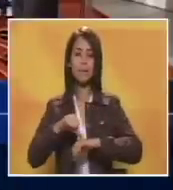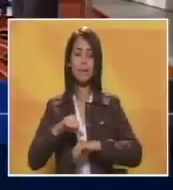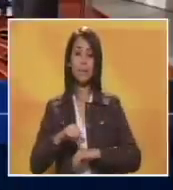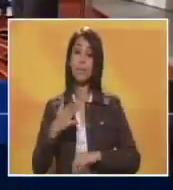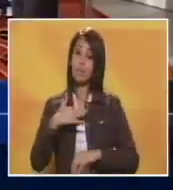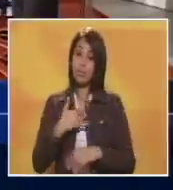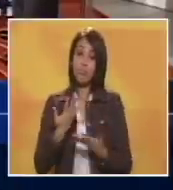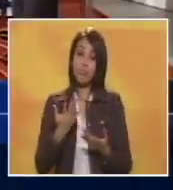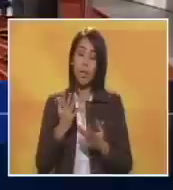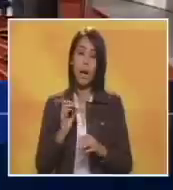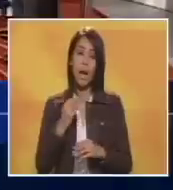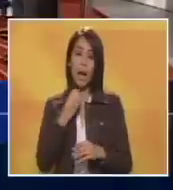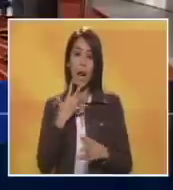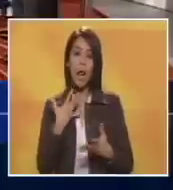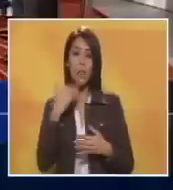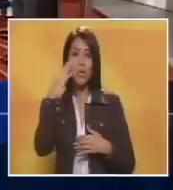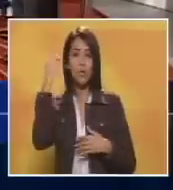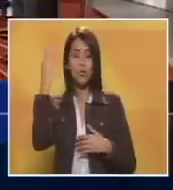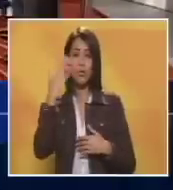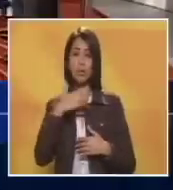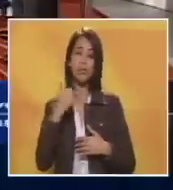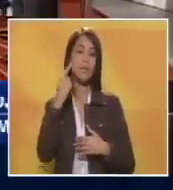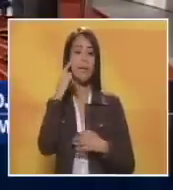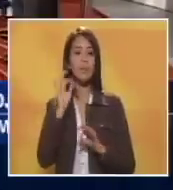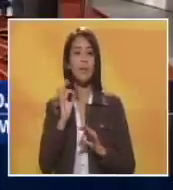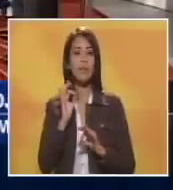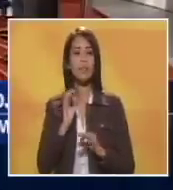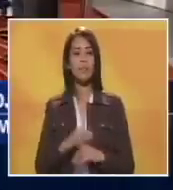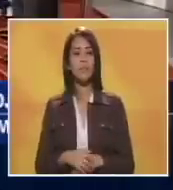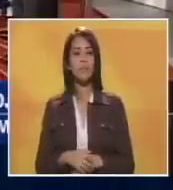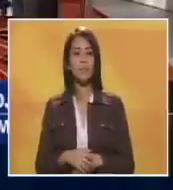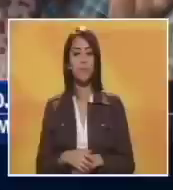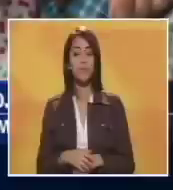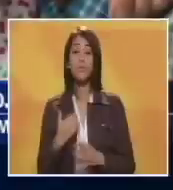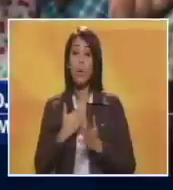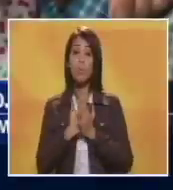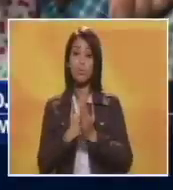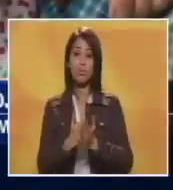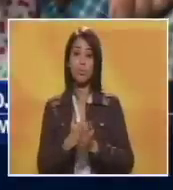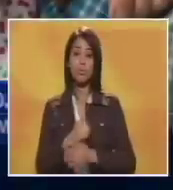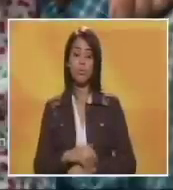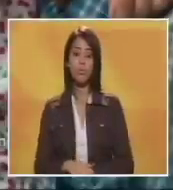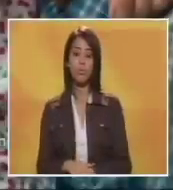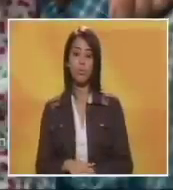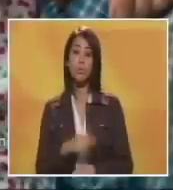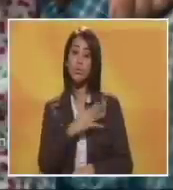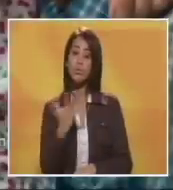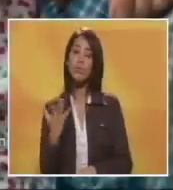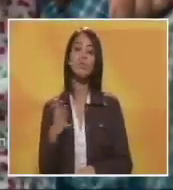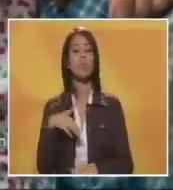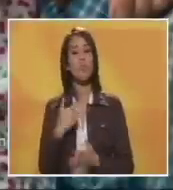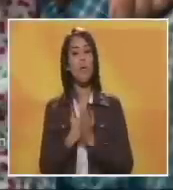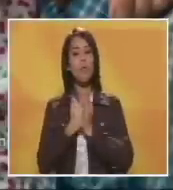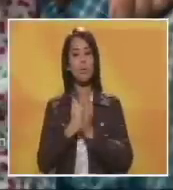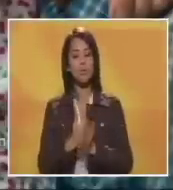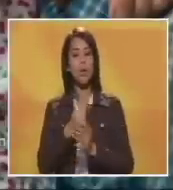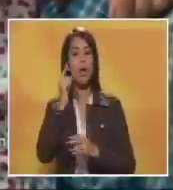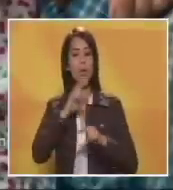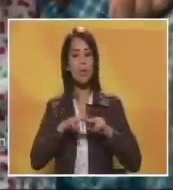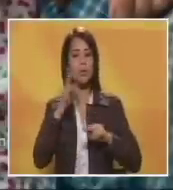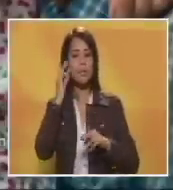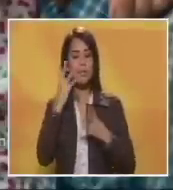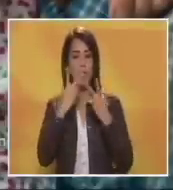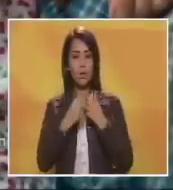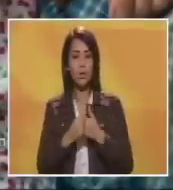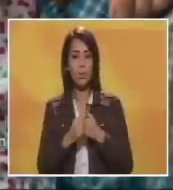yo, por supuesto, si Dios quiere y la Virgen, con el favor de Dios, la voy a ayudar. Usted puede colaborar con Estefanía a través del número